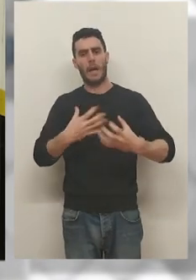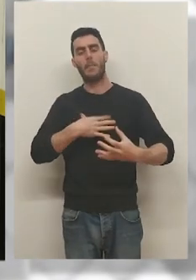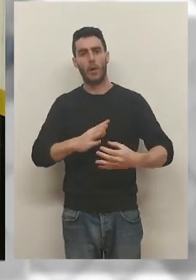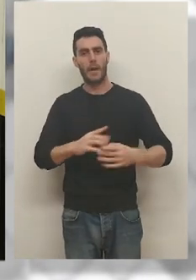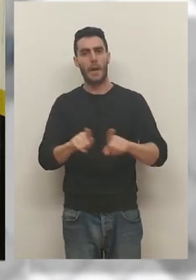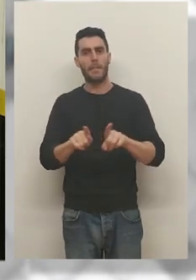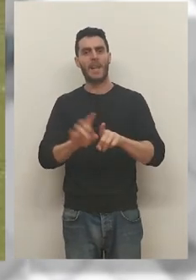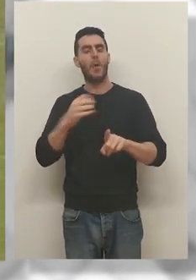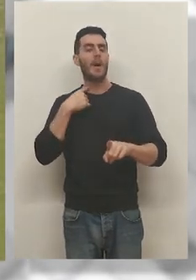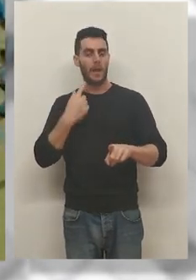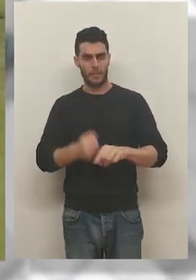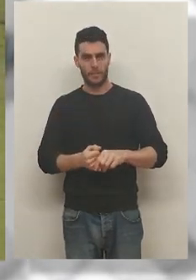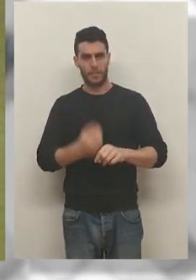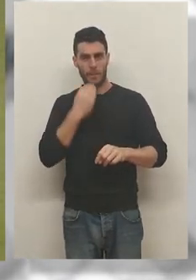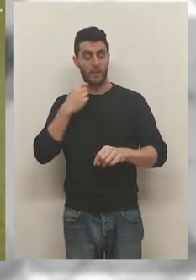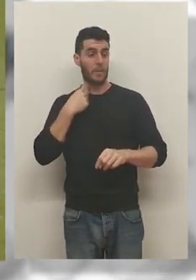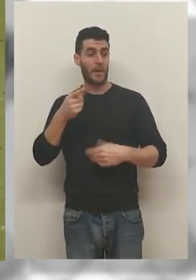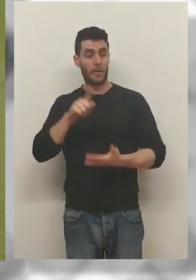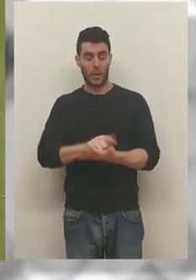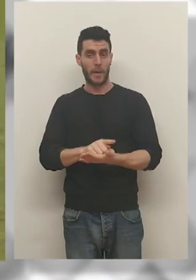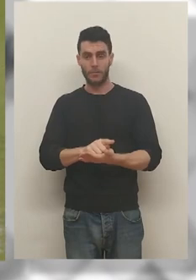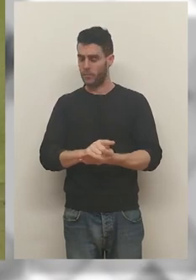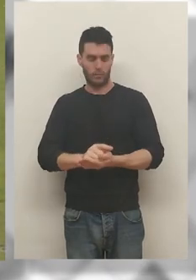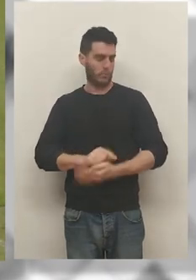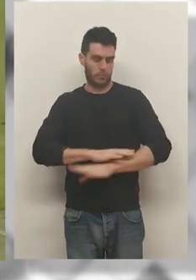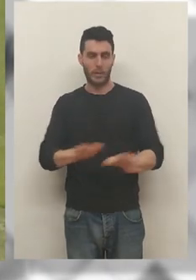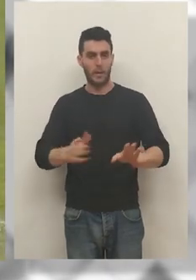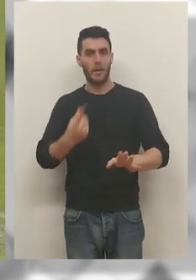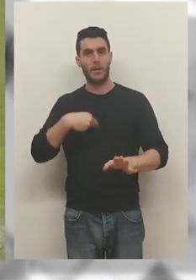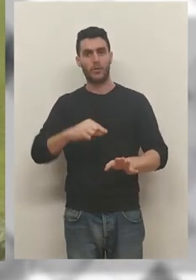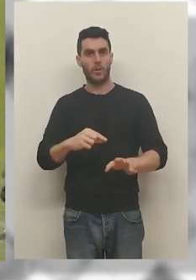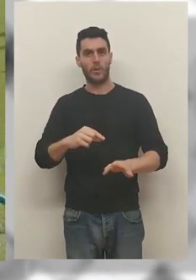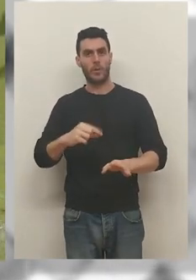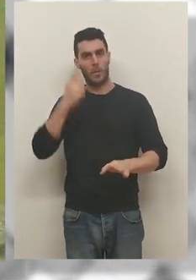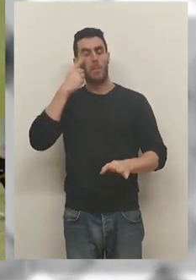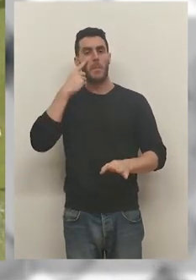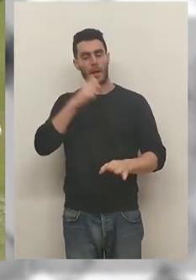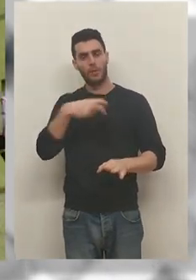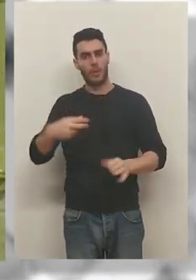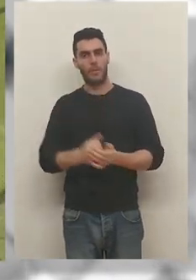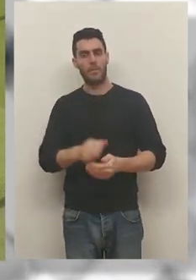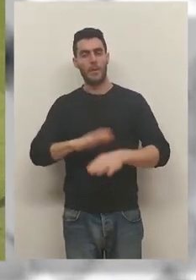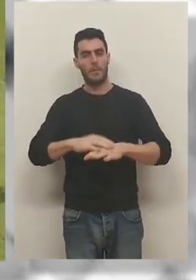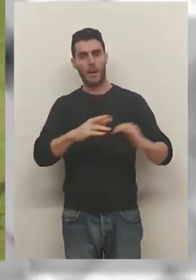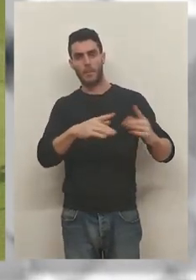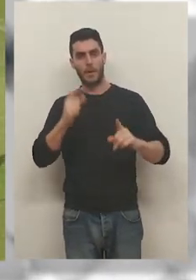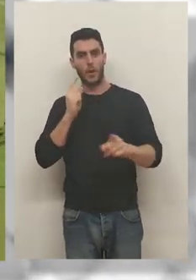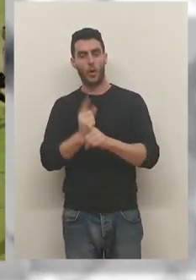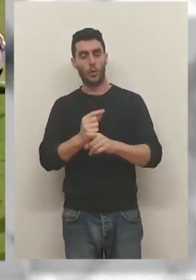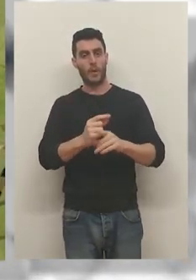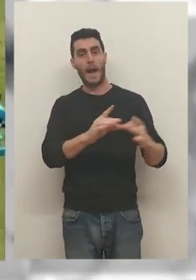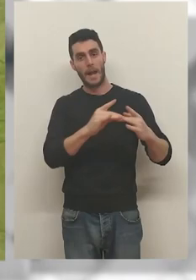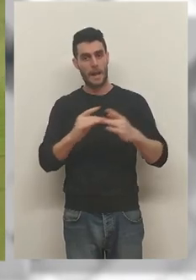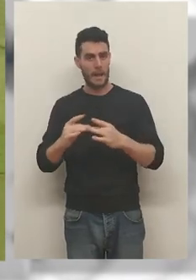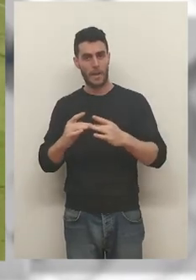pues ganar empatar o perder si viene otra derrota Pues la afrontaremos otra vez y Sacaremos las conclusiones para el encuentro ante